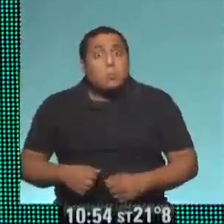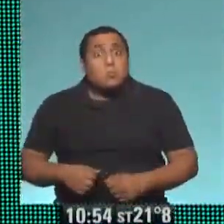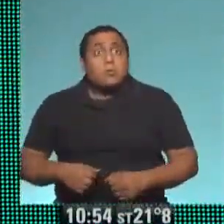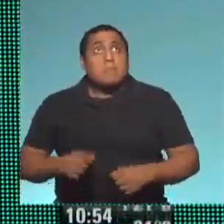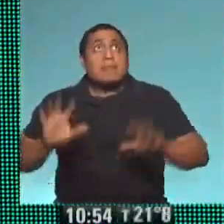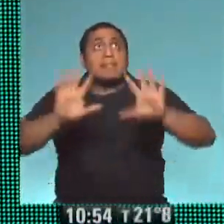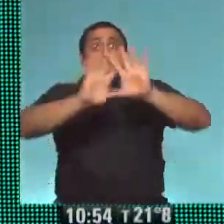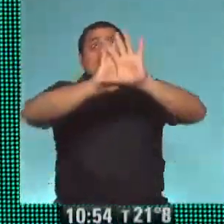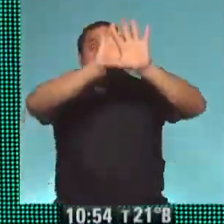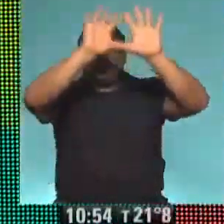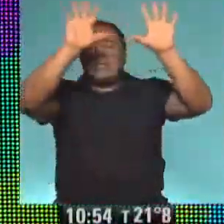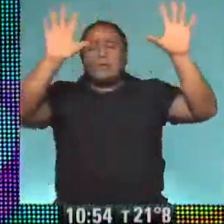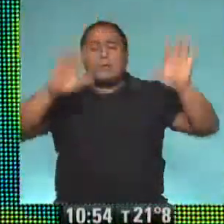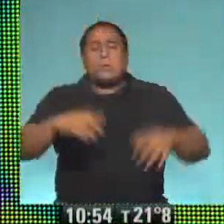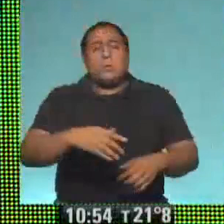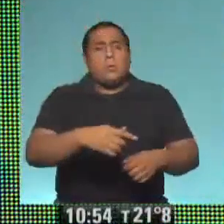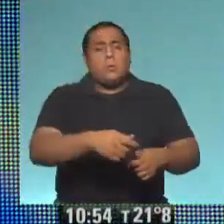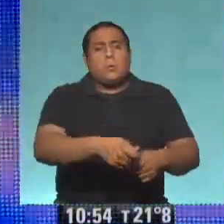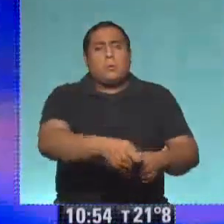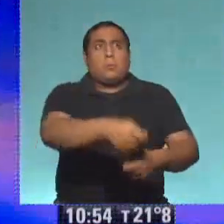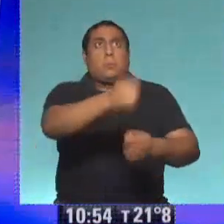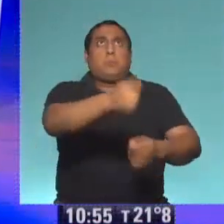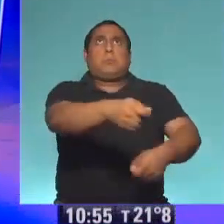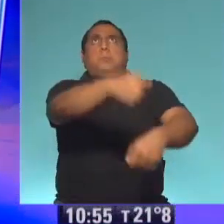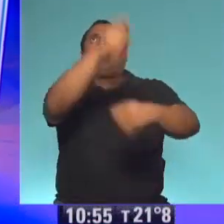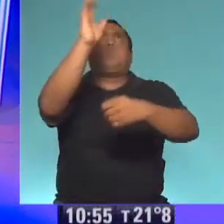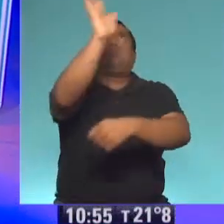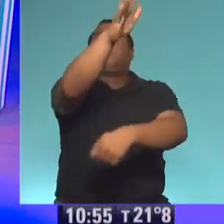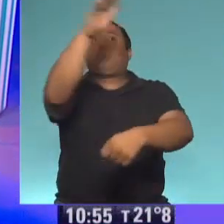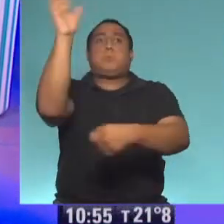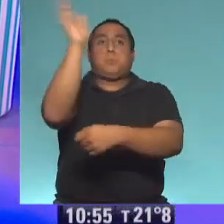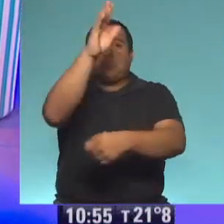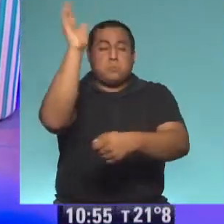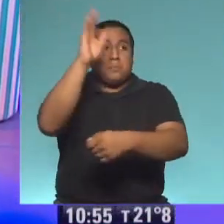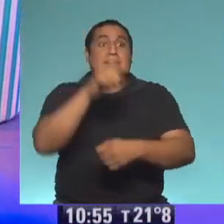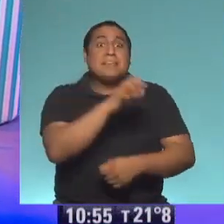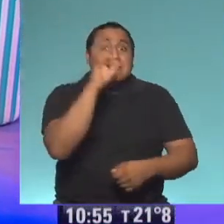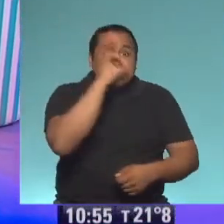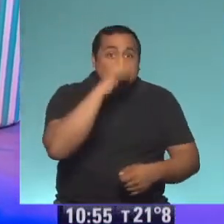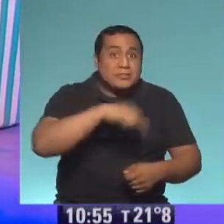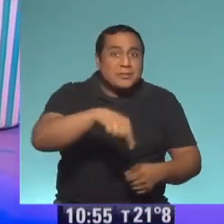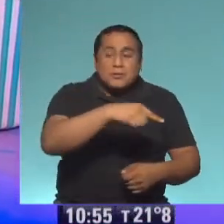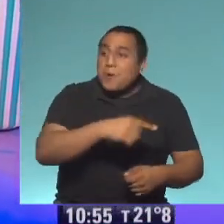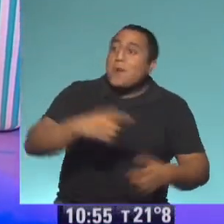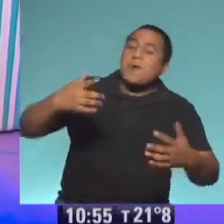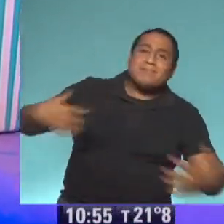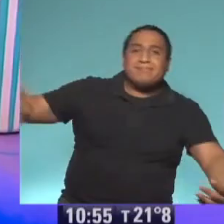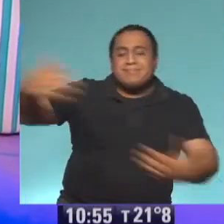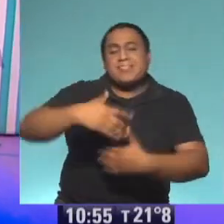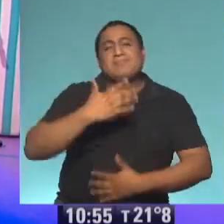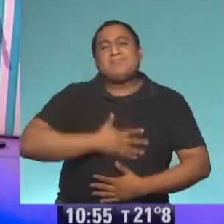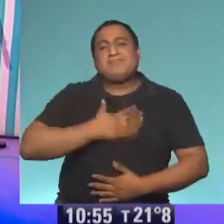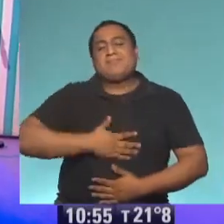como un pez, el barrilete nadaba. Los chanchitos abrazados con el lobo festejaban. Y fue así como ese